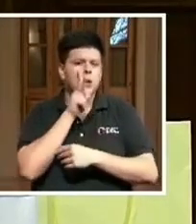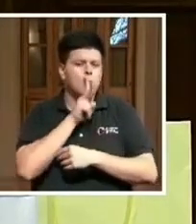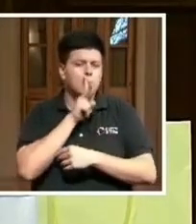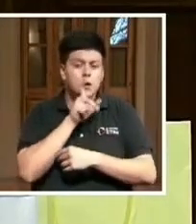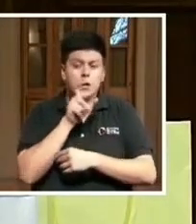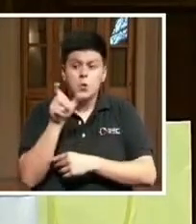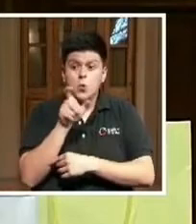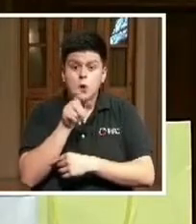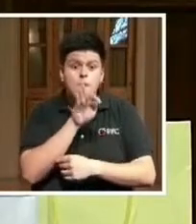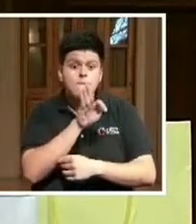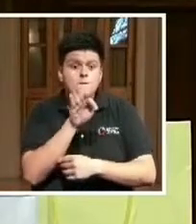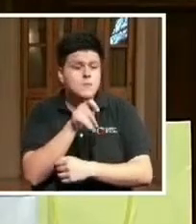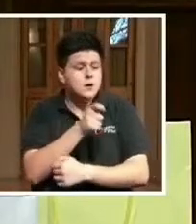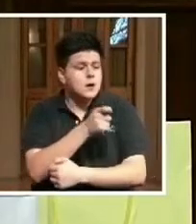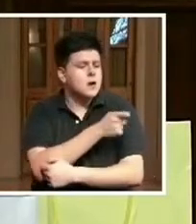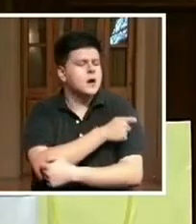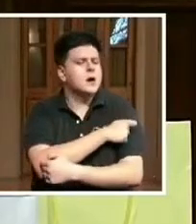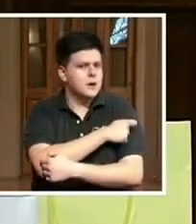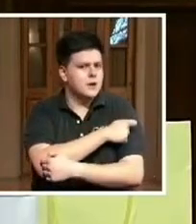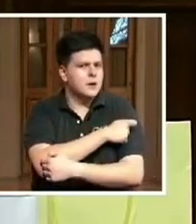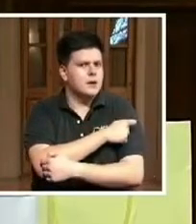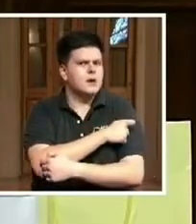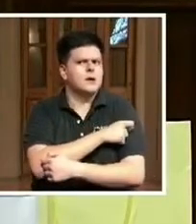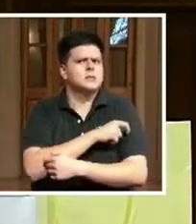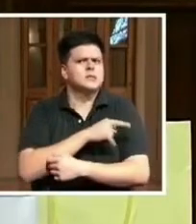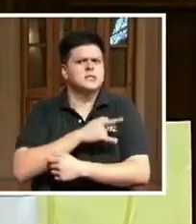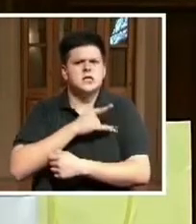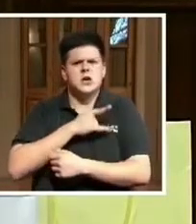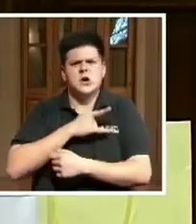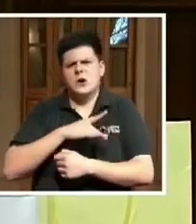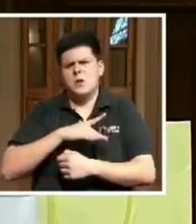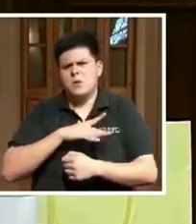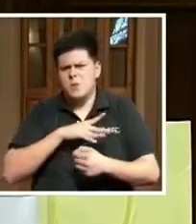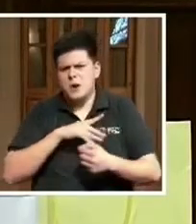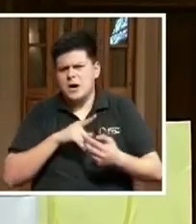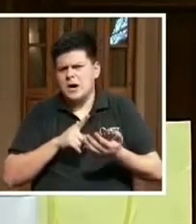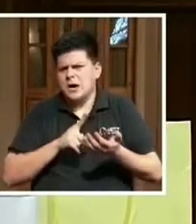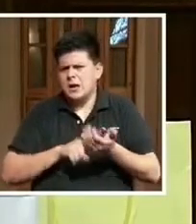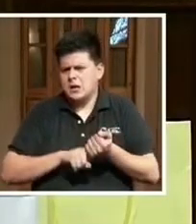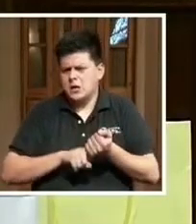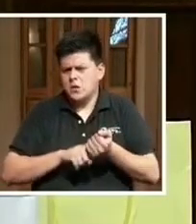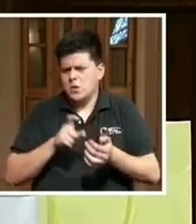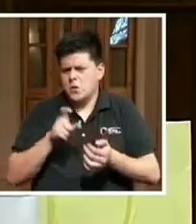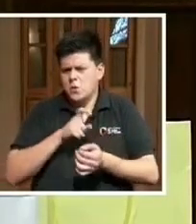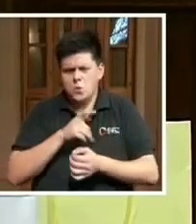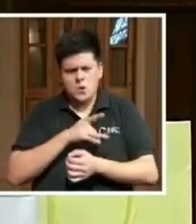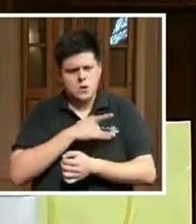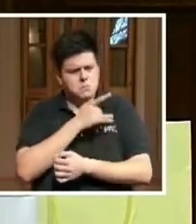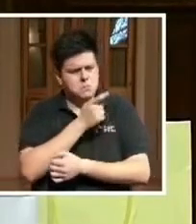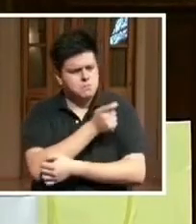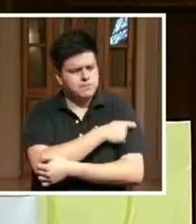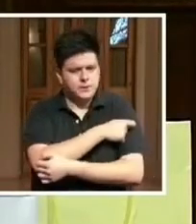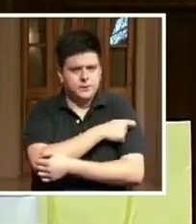aplicación y cómo estaba respecto a sus síntomas al momento de la aplicación de la vacuna.